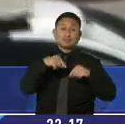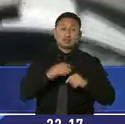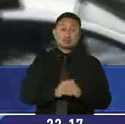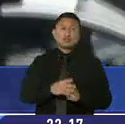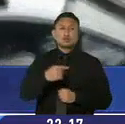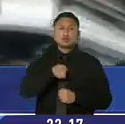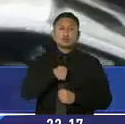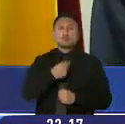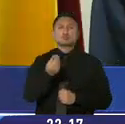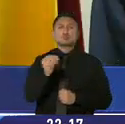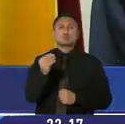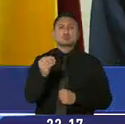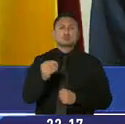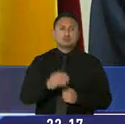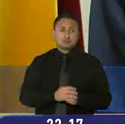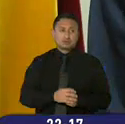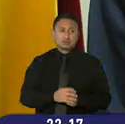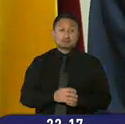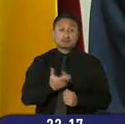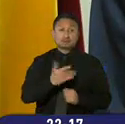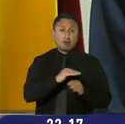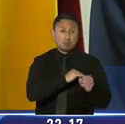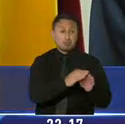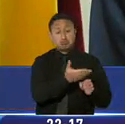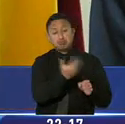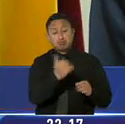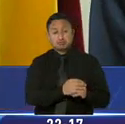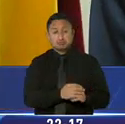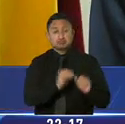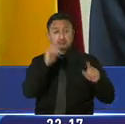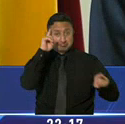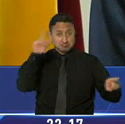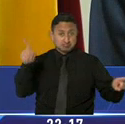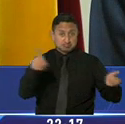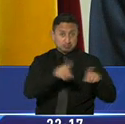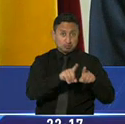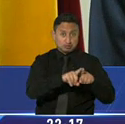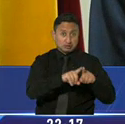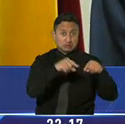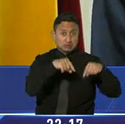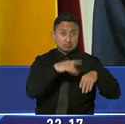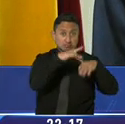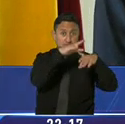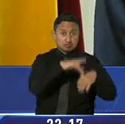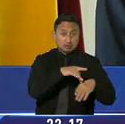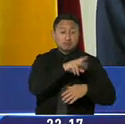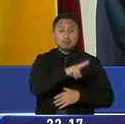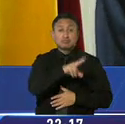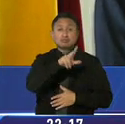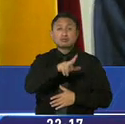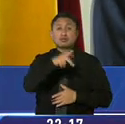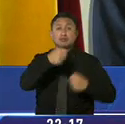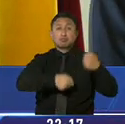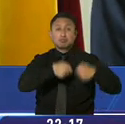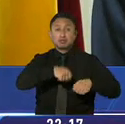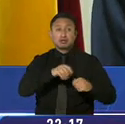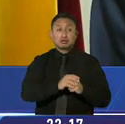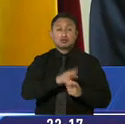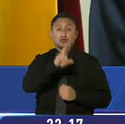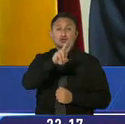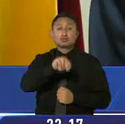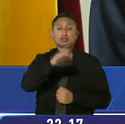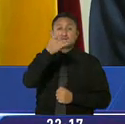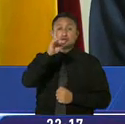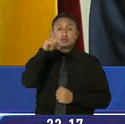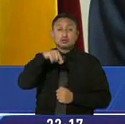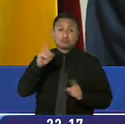edad. Me invitó a salir, la víctima aceptó y en la primera cita, esto es del 23 de mayo del 2018, Juan Andrés B. llegó solo